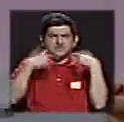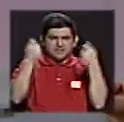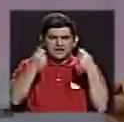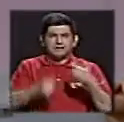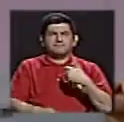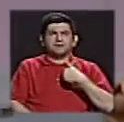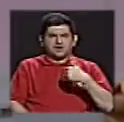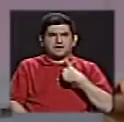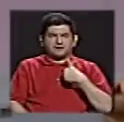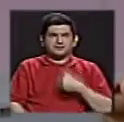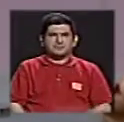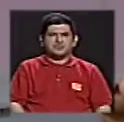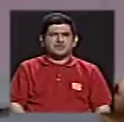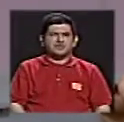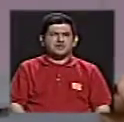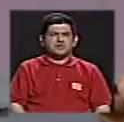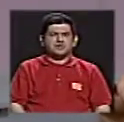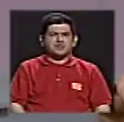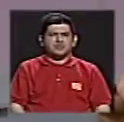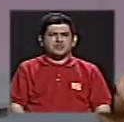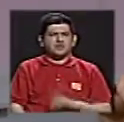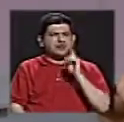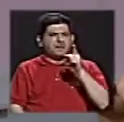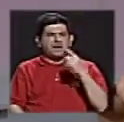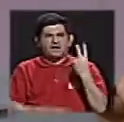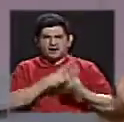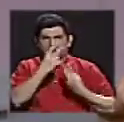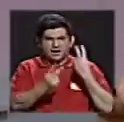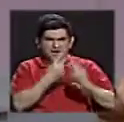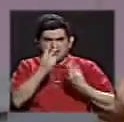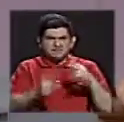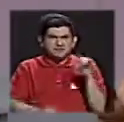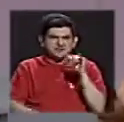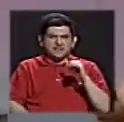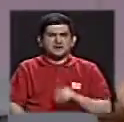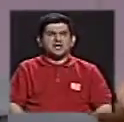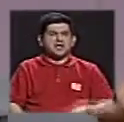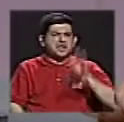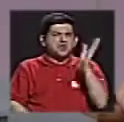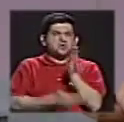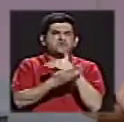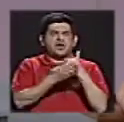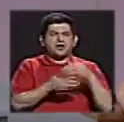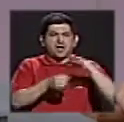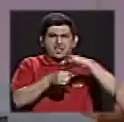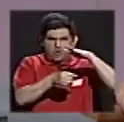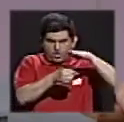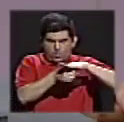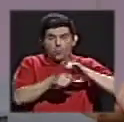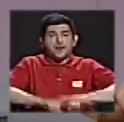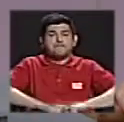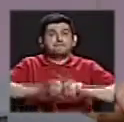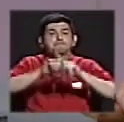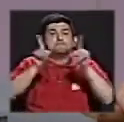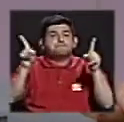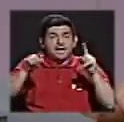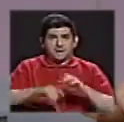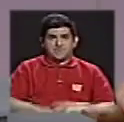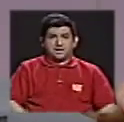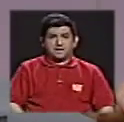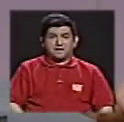aquí, de Aranjuez, que es donde visitamos, también ahí hemos conseguido algunas semillas, pero la